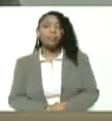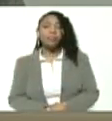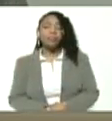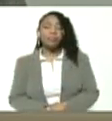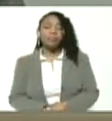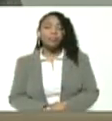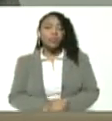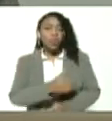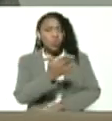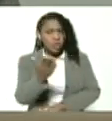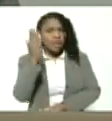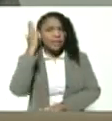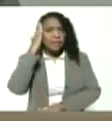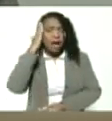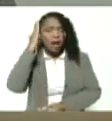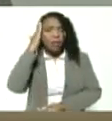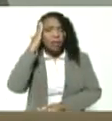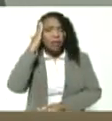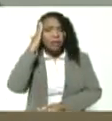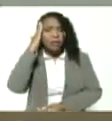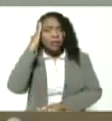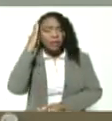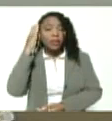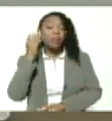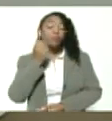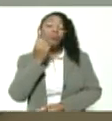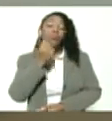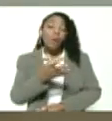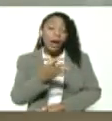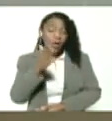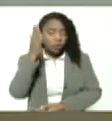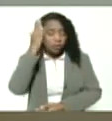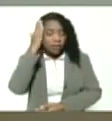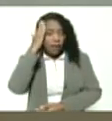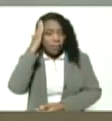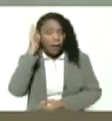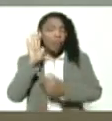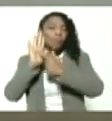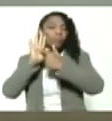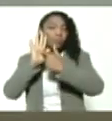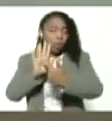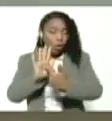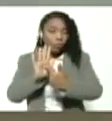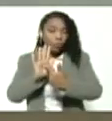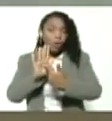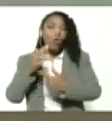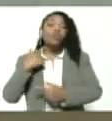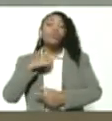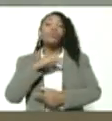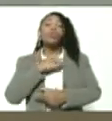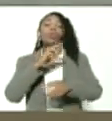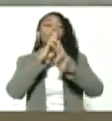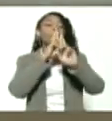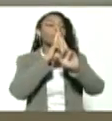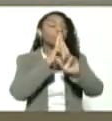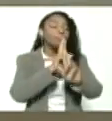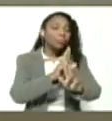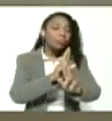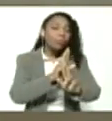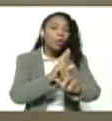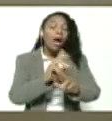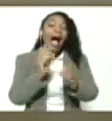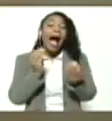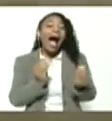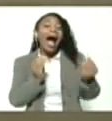Como ustedes saben, y es bueno enfatizarlo, somos el resultado de